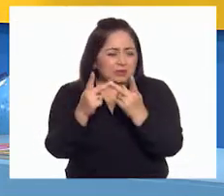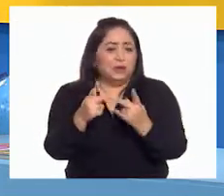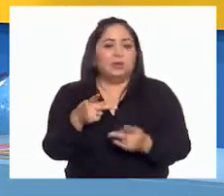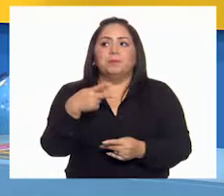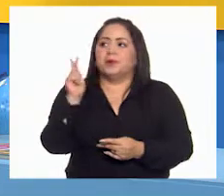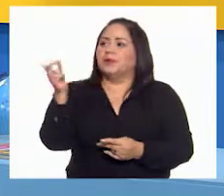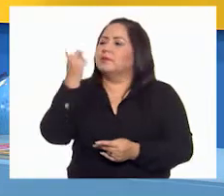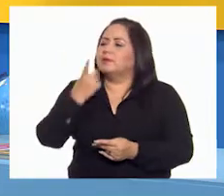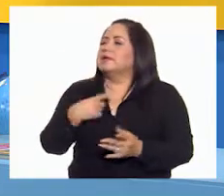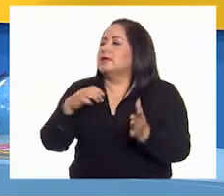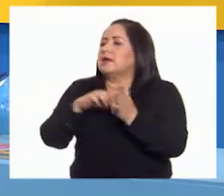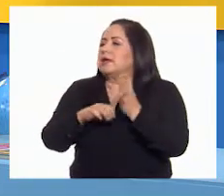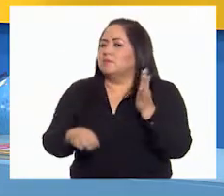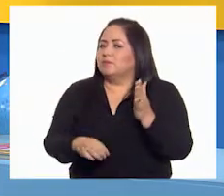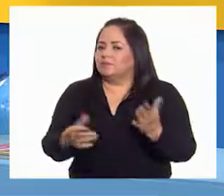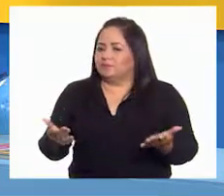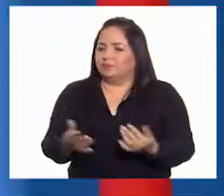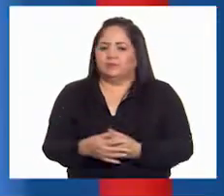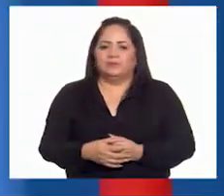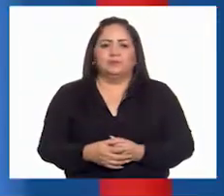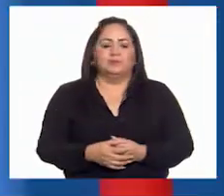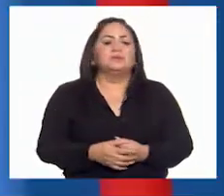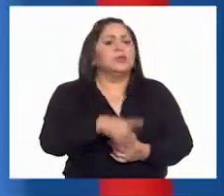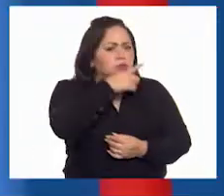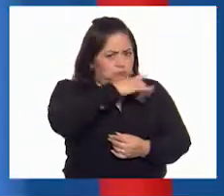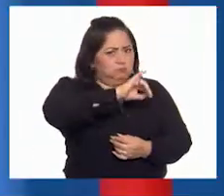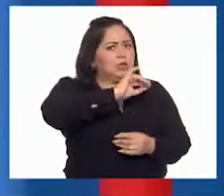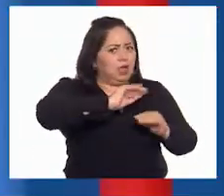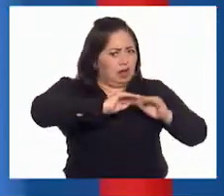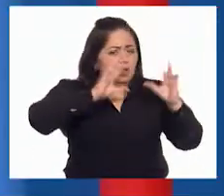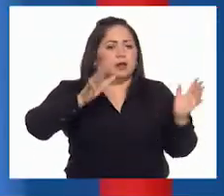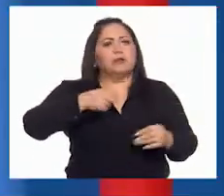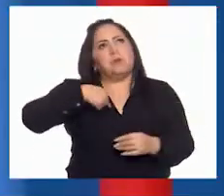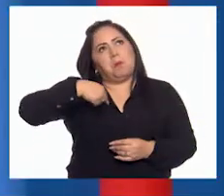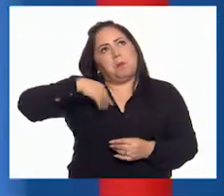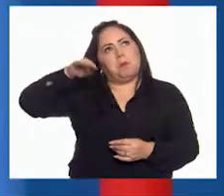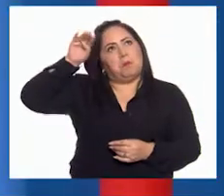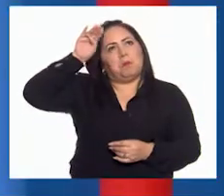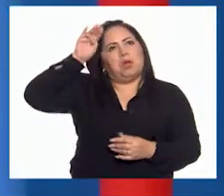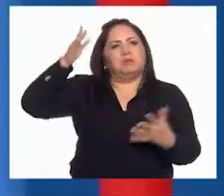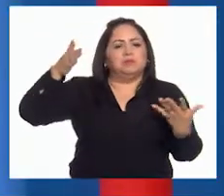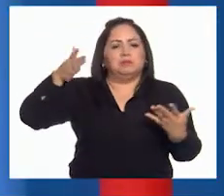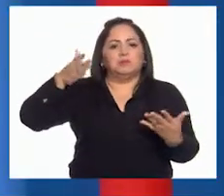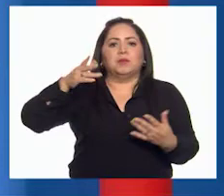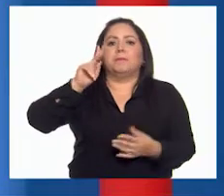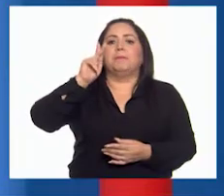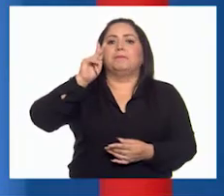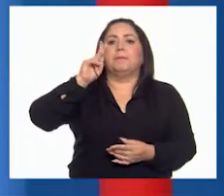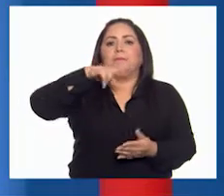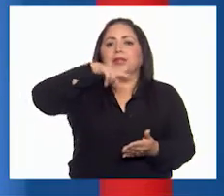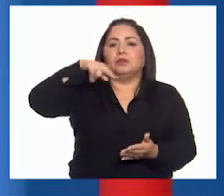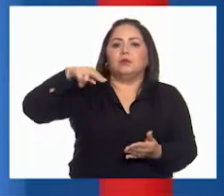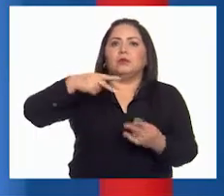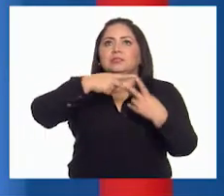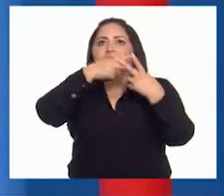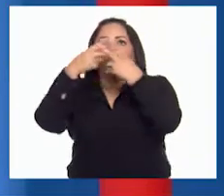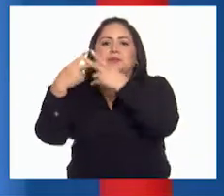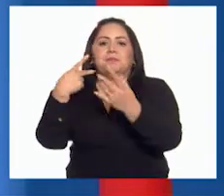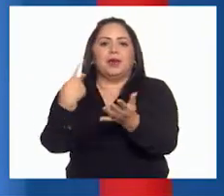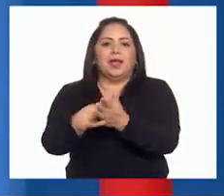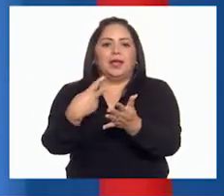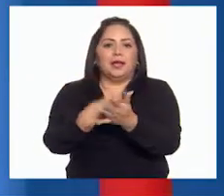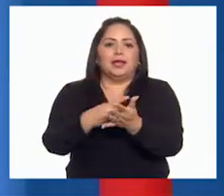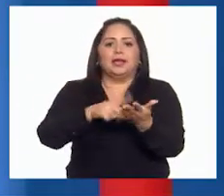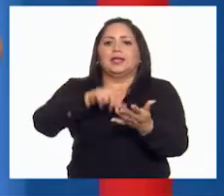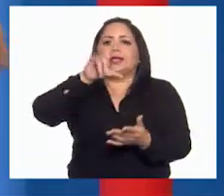¿Me darías algunos ejemplos, María? Claro, Gaby. Se me ocurre pintó estrellas plateadas en